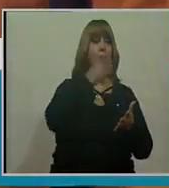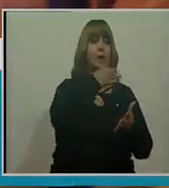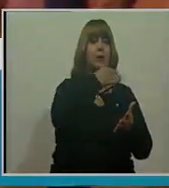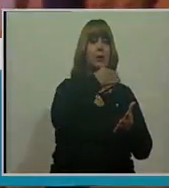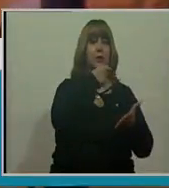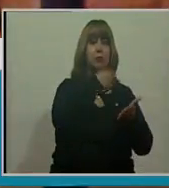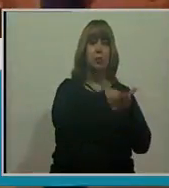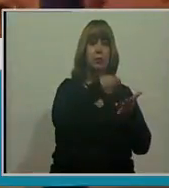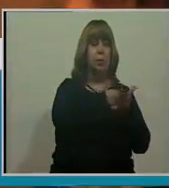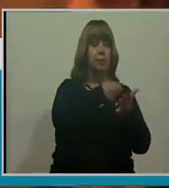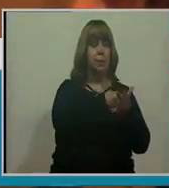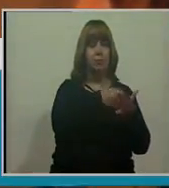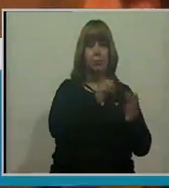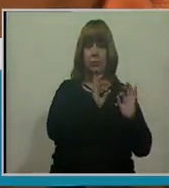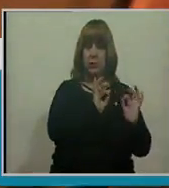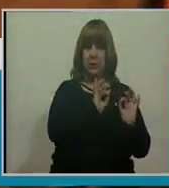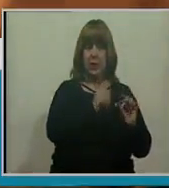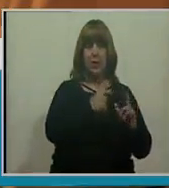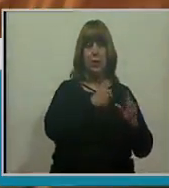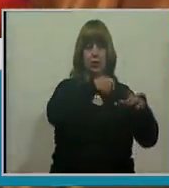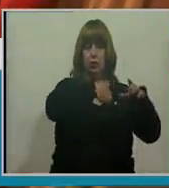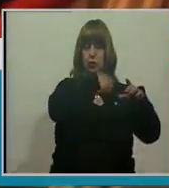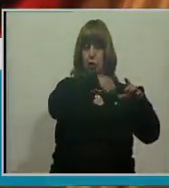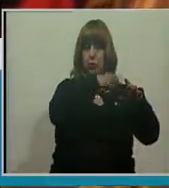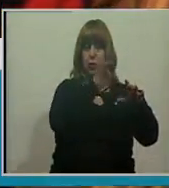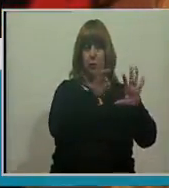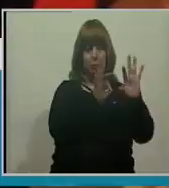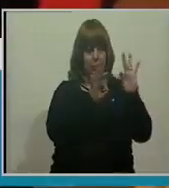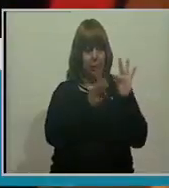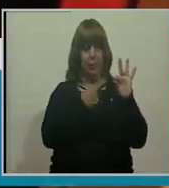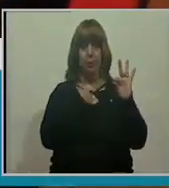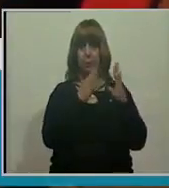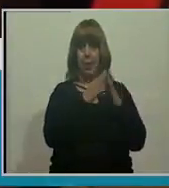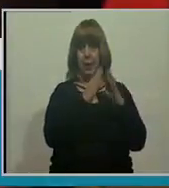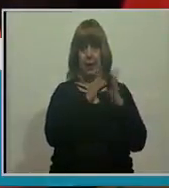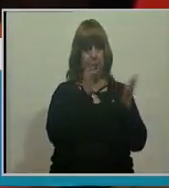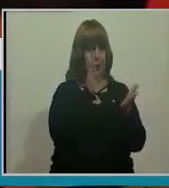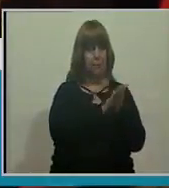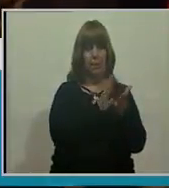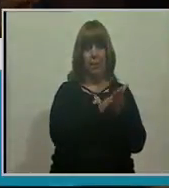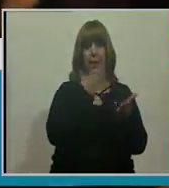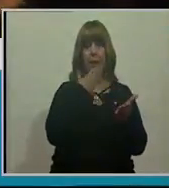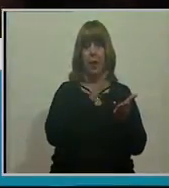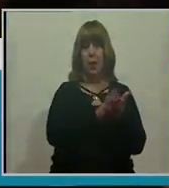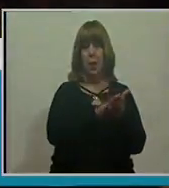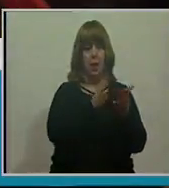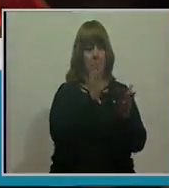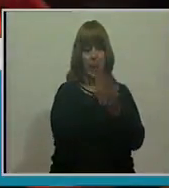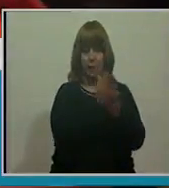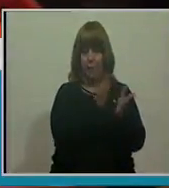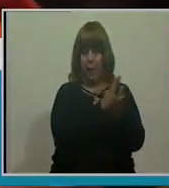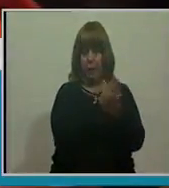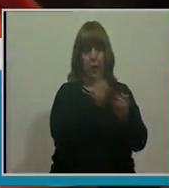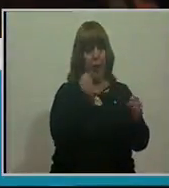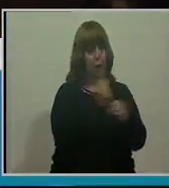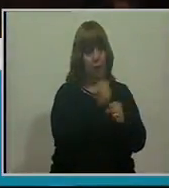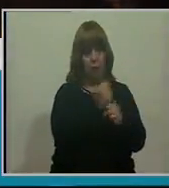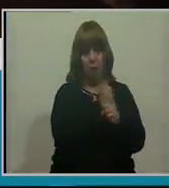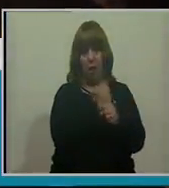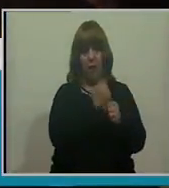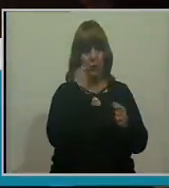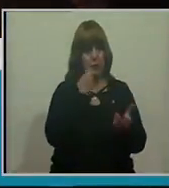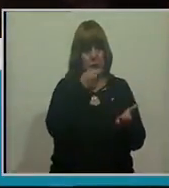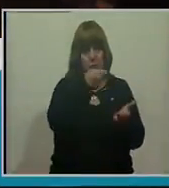salido sorteadas de la manera legal, tenemos todos los papeles aprobados, la carpeta, todo, pagamos preventa, tenemos unidad